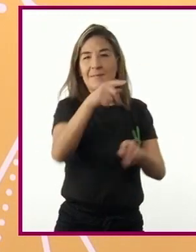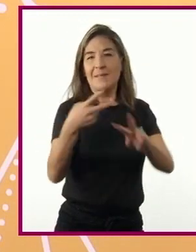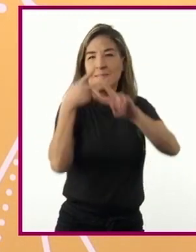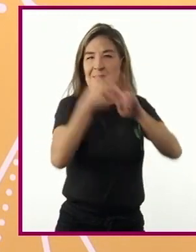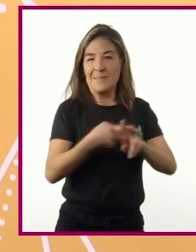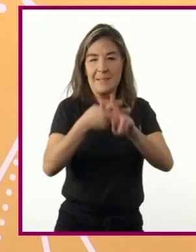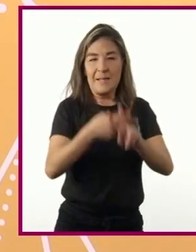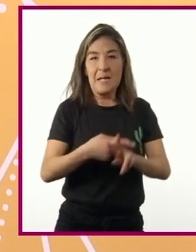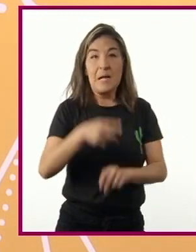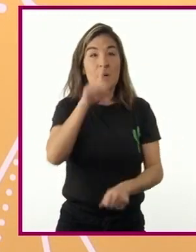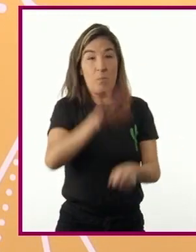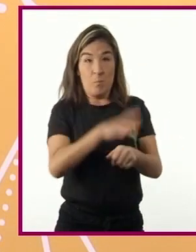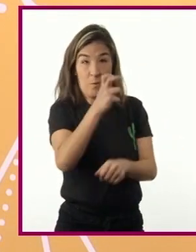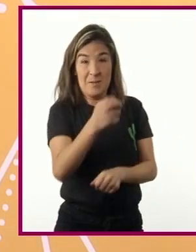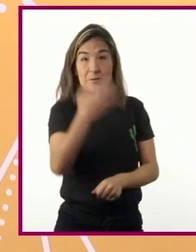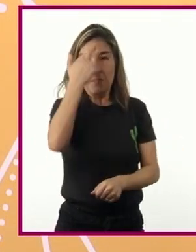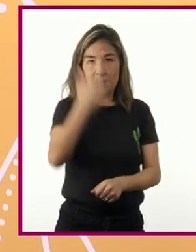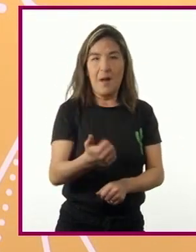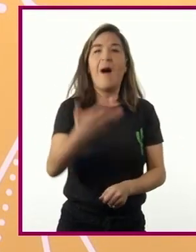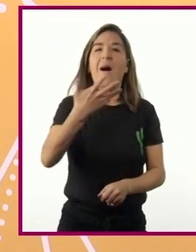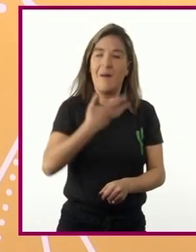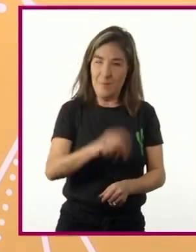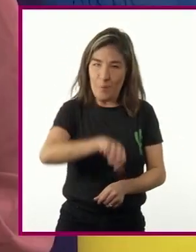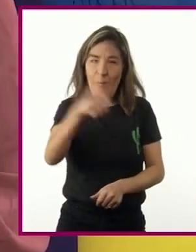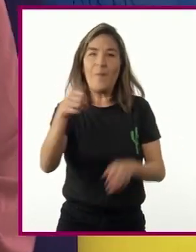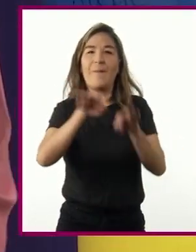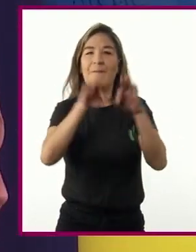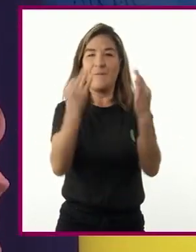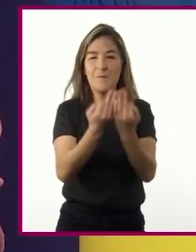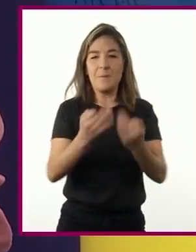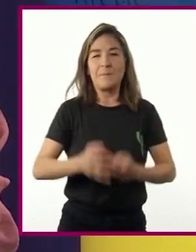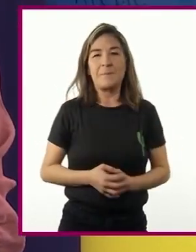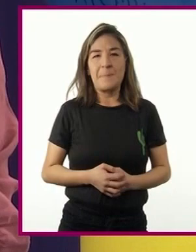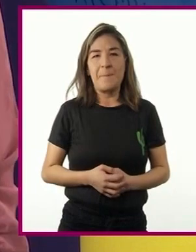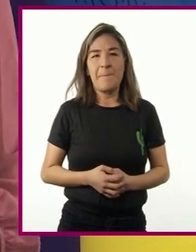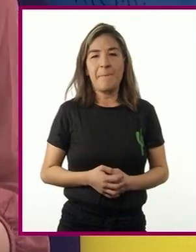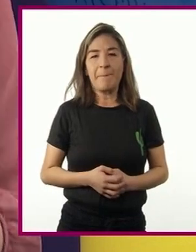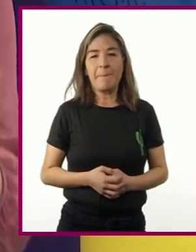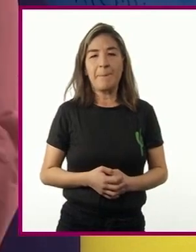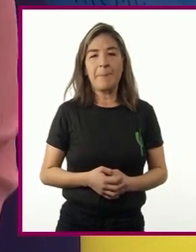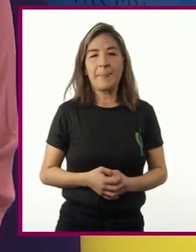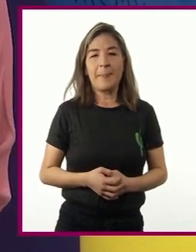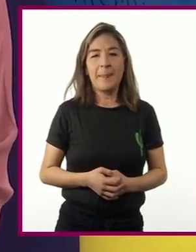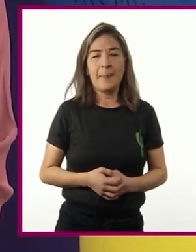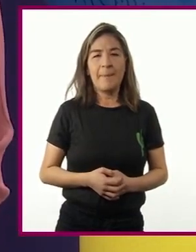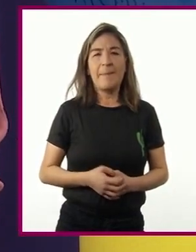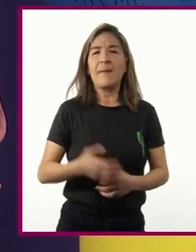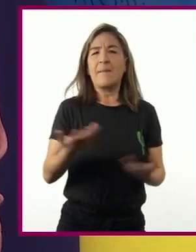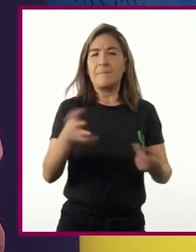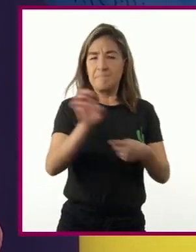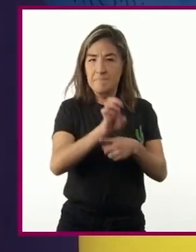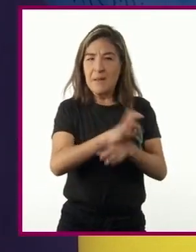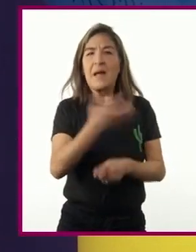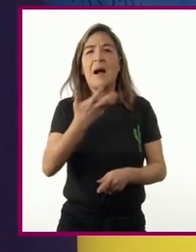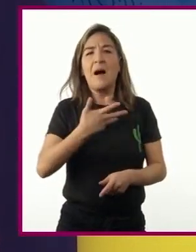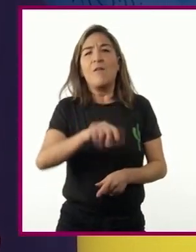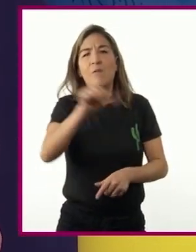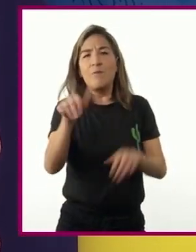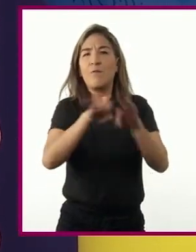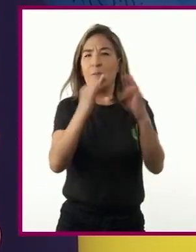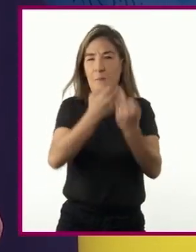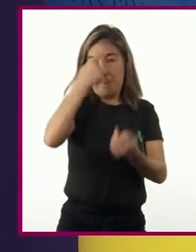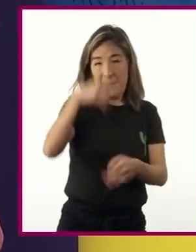estrellas. Para ello existe otra alternativa. Entonces, ¿existen otros métodos para medir las